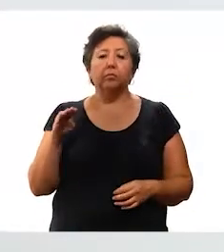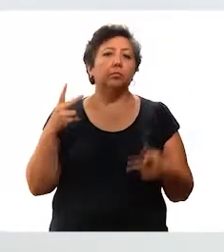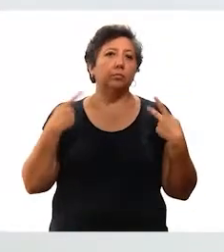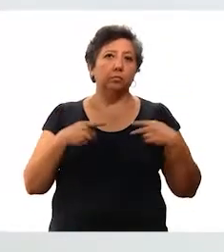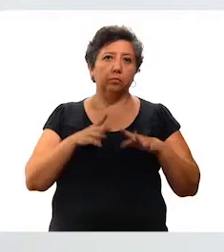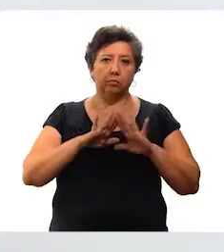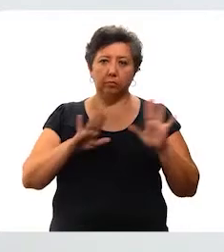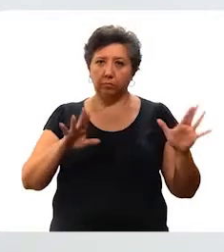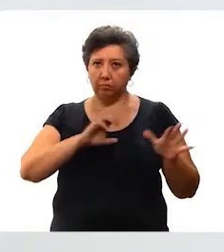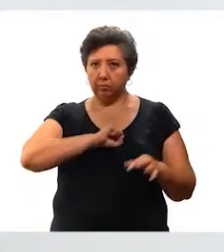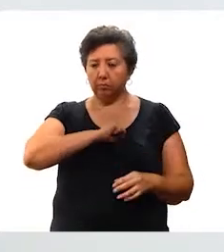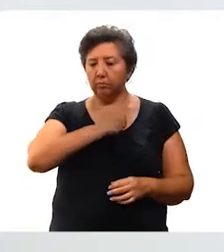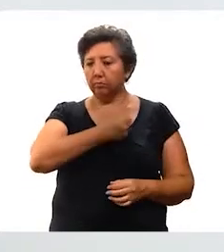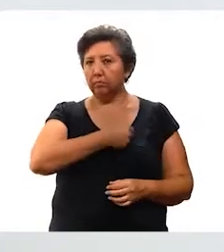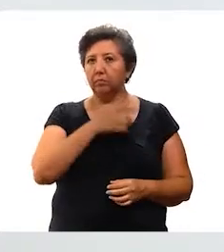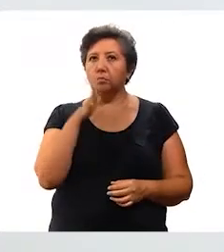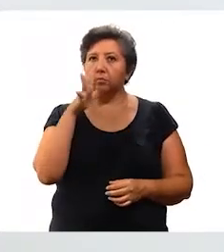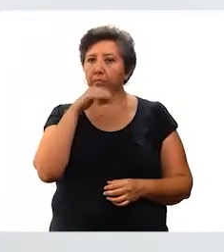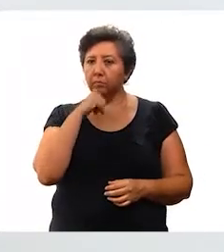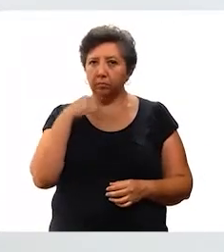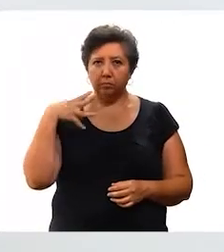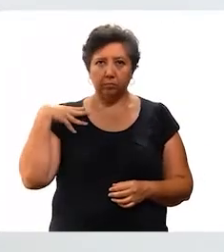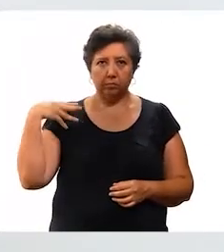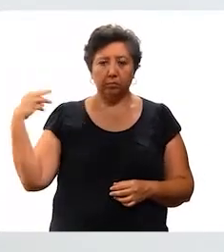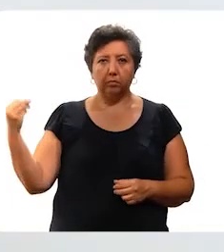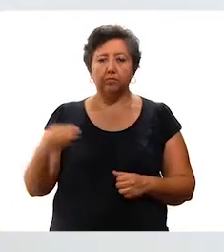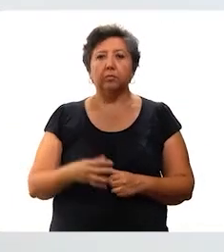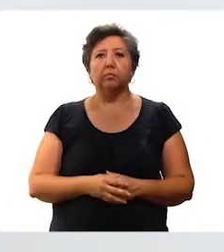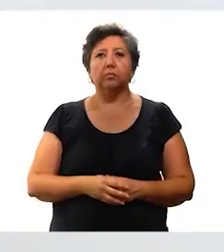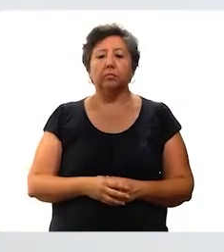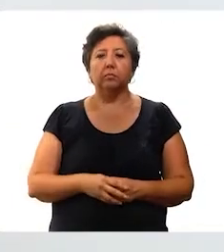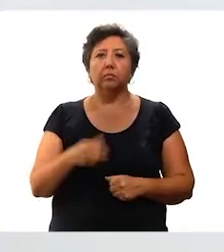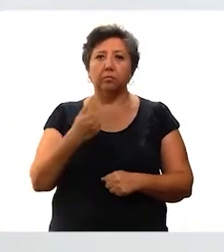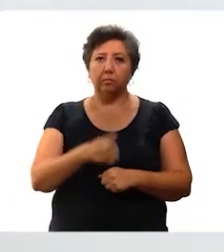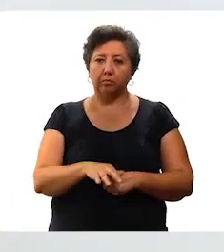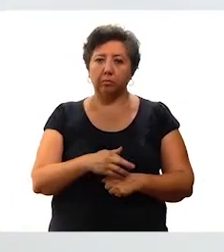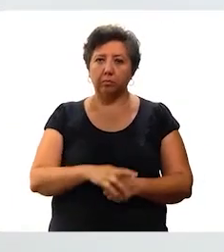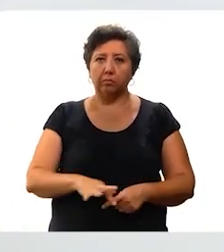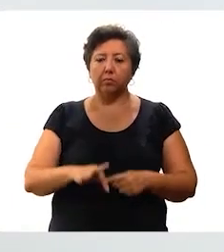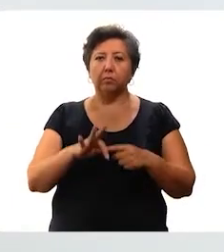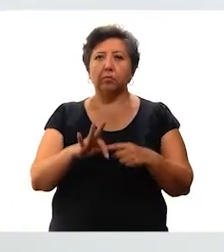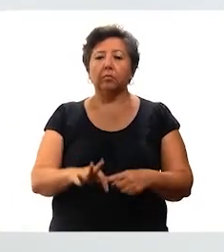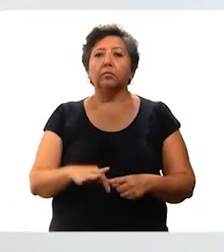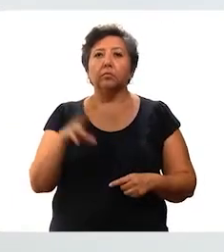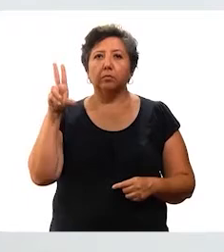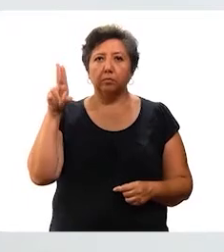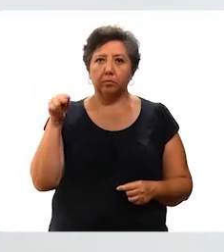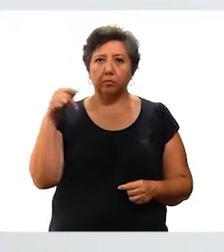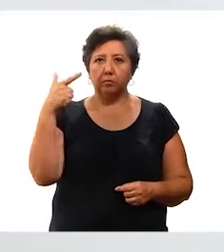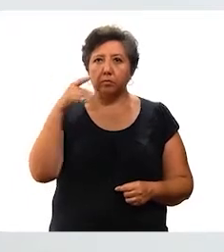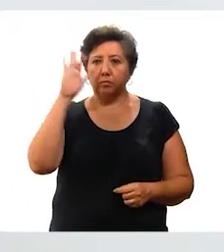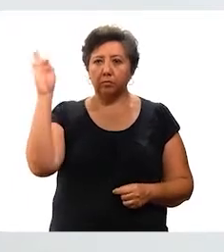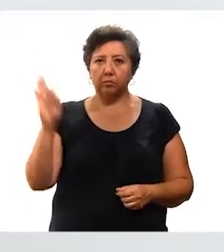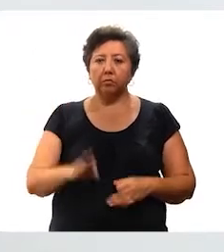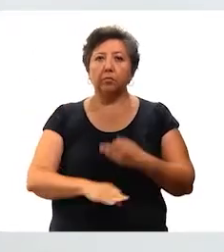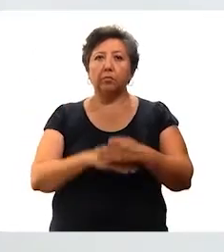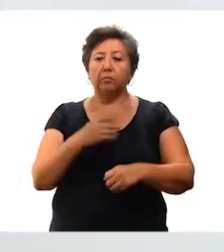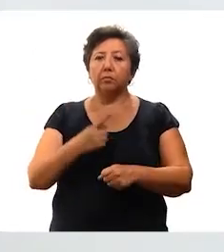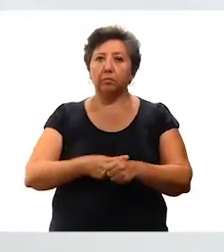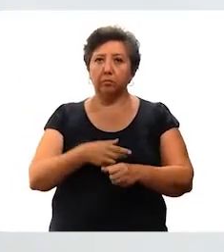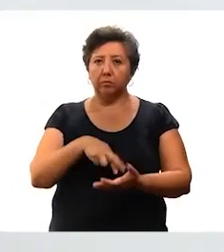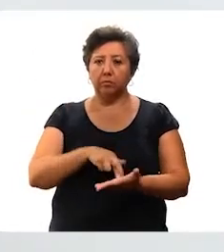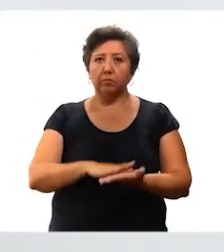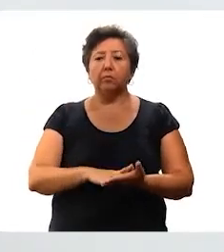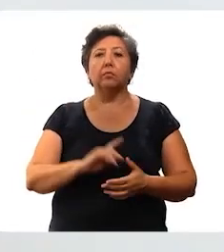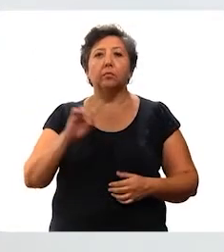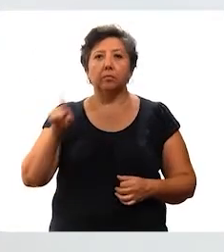59.990 pacientes ya se recuperaron, no presentan síntomas ni pueden contagiar. Esta cifra representa el 87% del